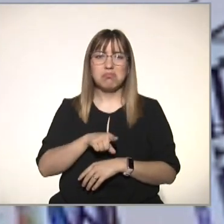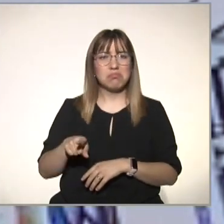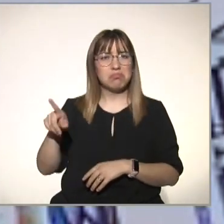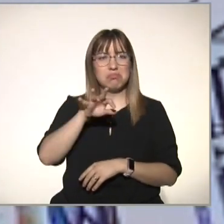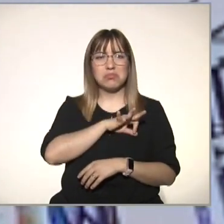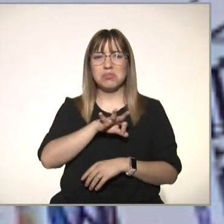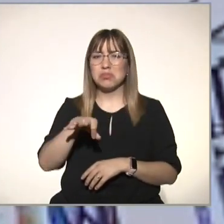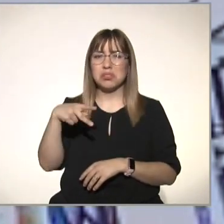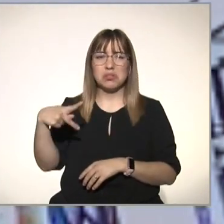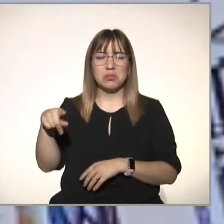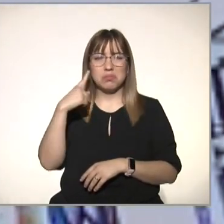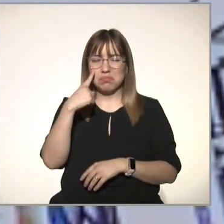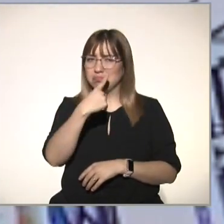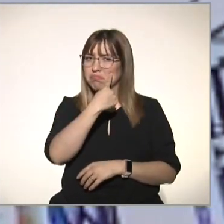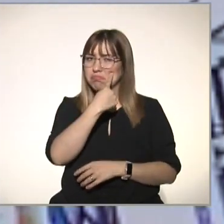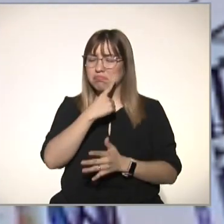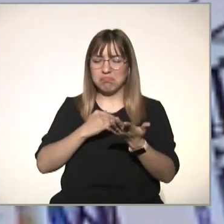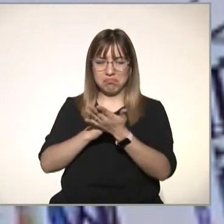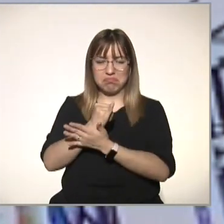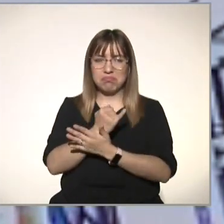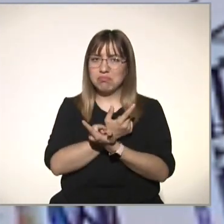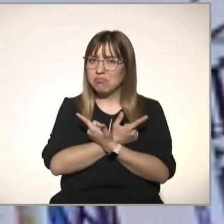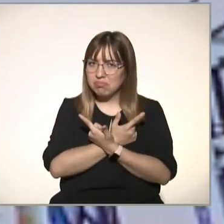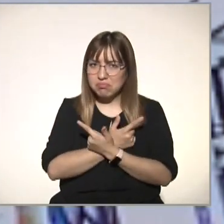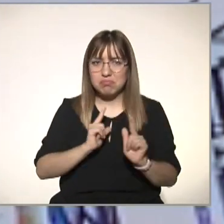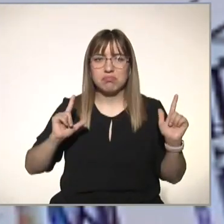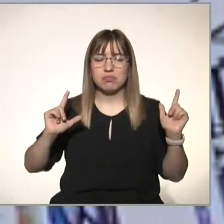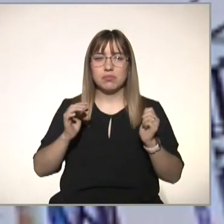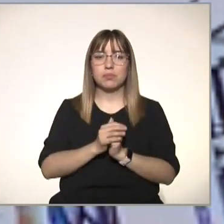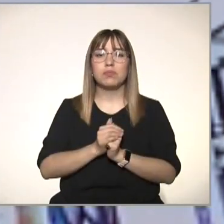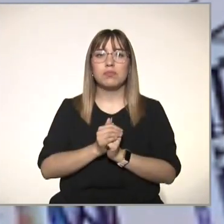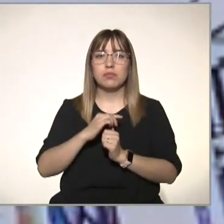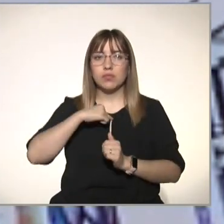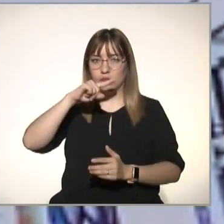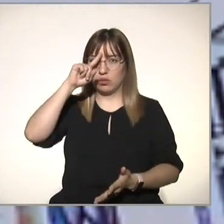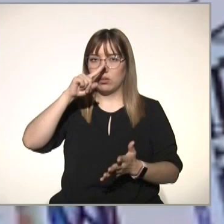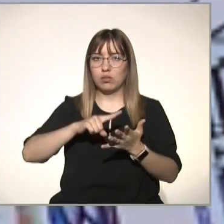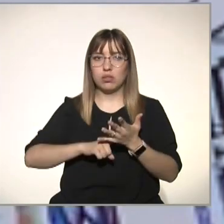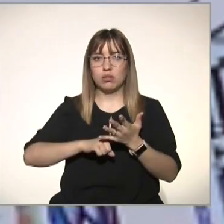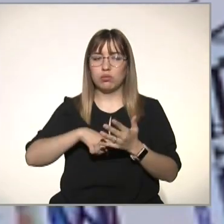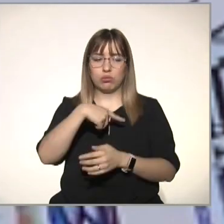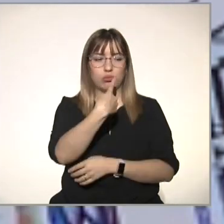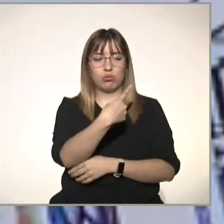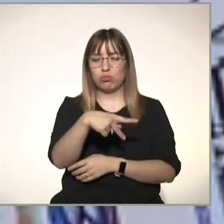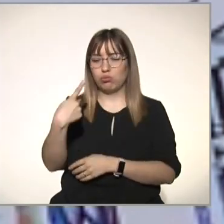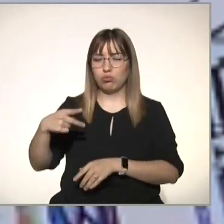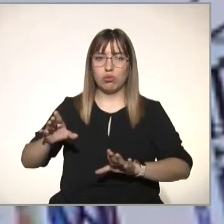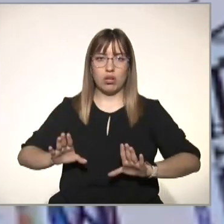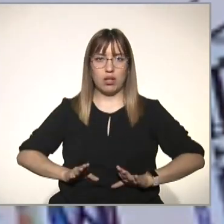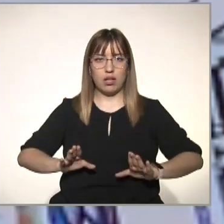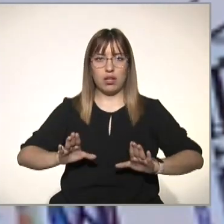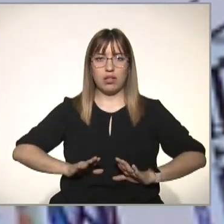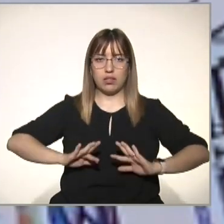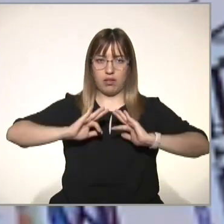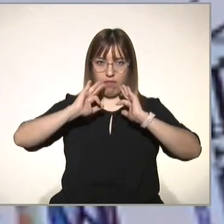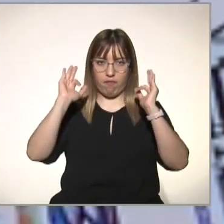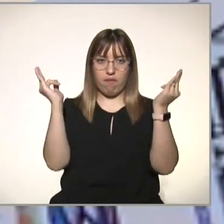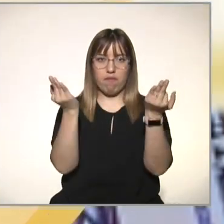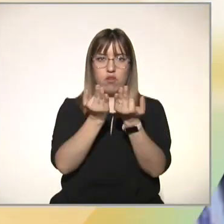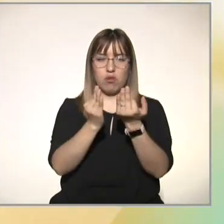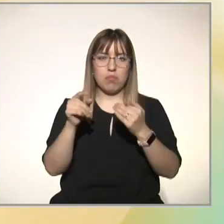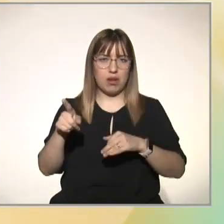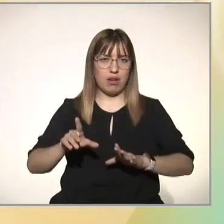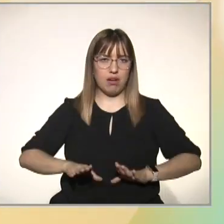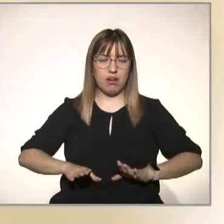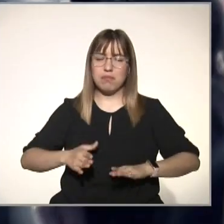comportarse de la manera que gusten. Yo creo que siempre son muy respetables estas formas de comportamiento, y habría que revisar un